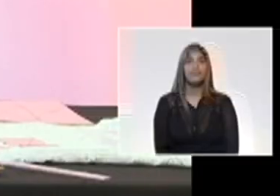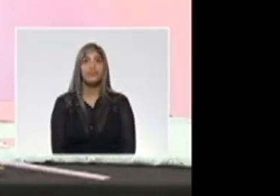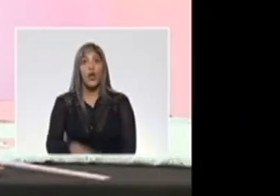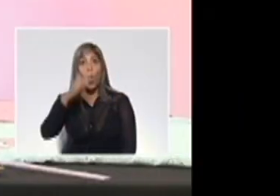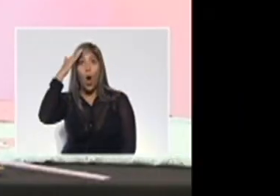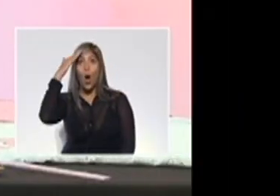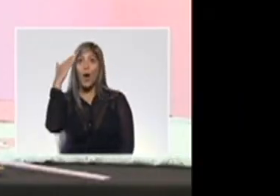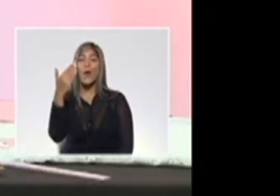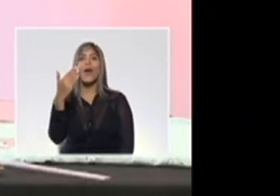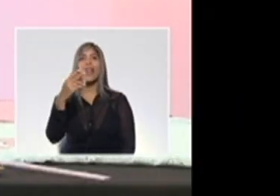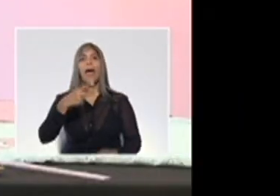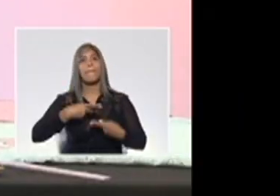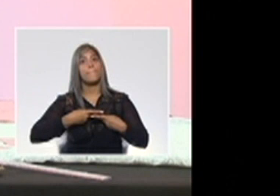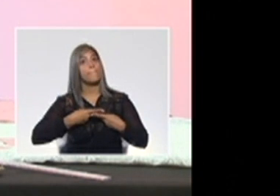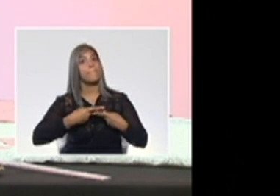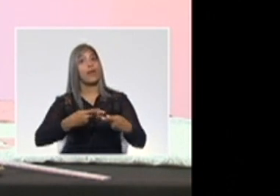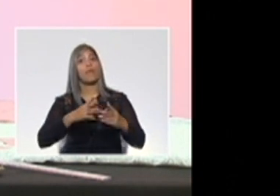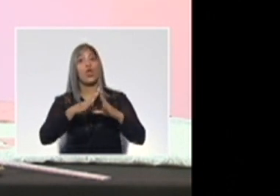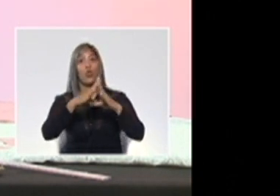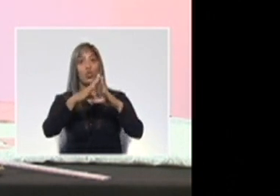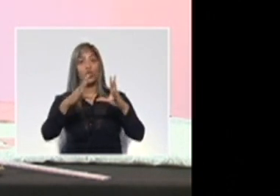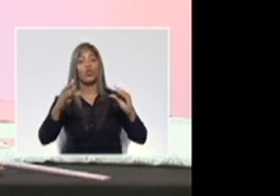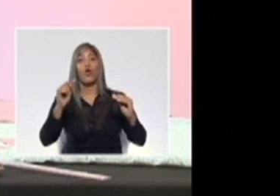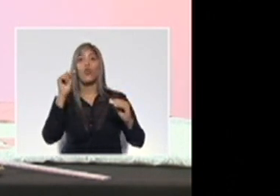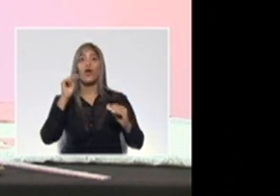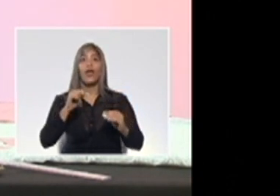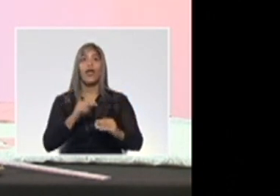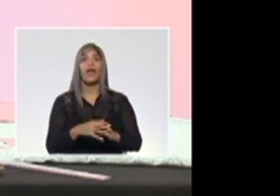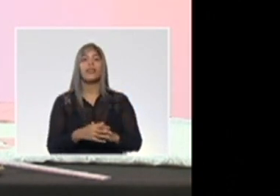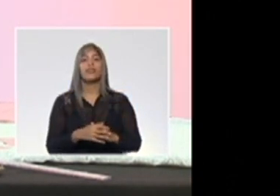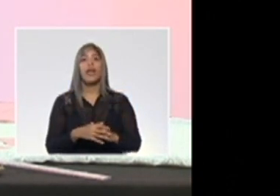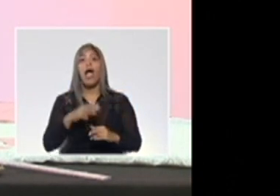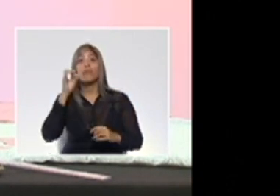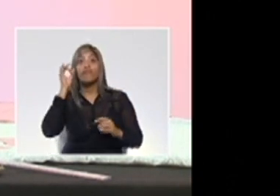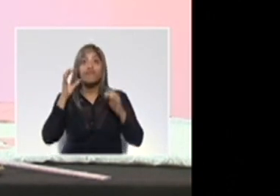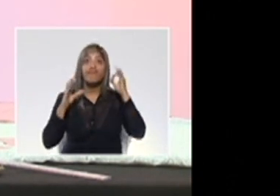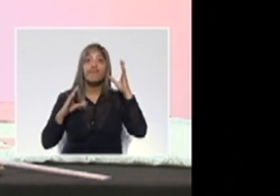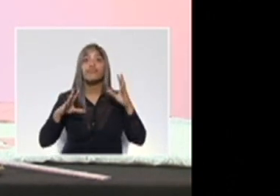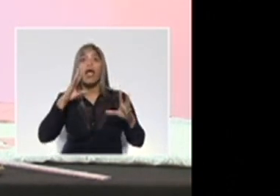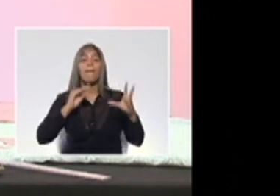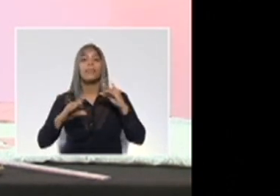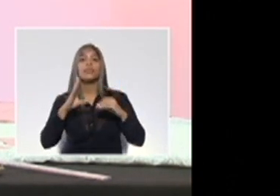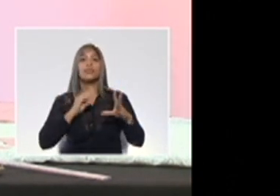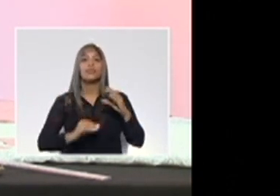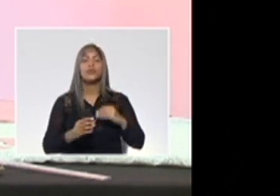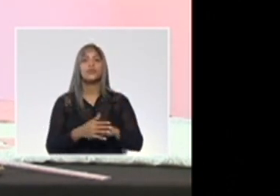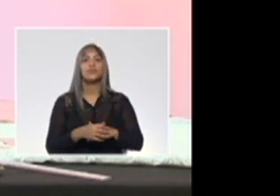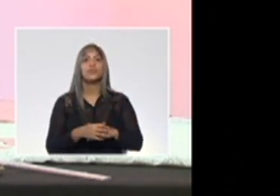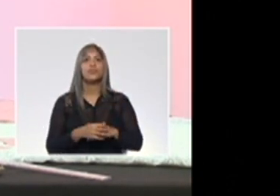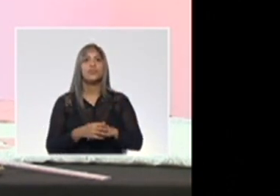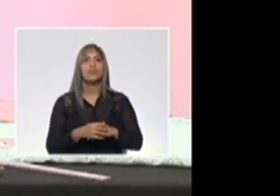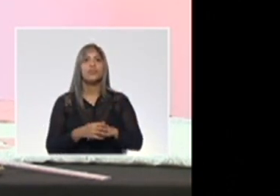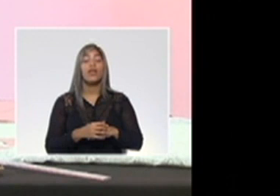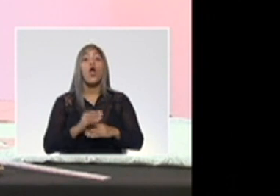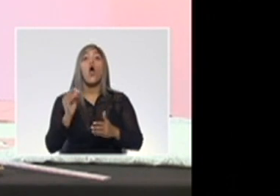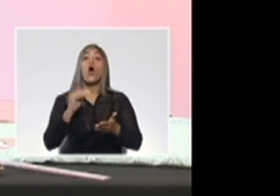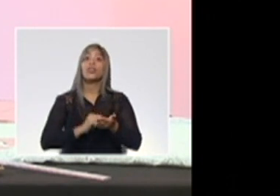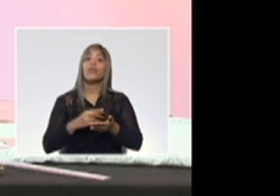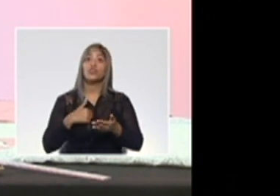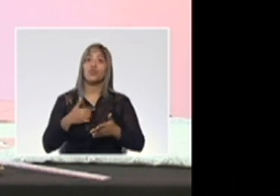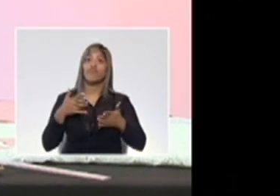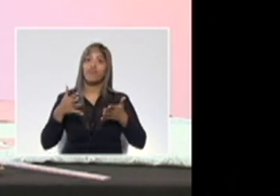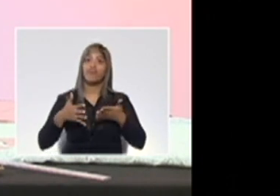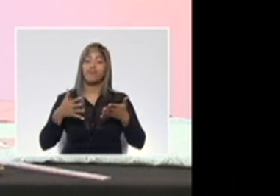Hola, bienvenidas y bienvenidos a tu sección Recursos para el Aprendizaje. Una vez más con ustedes,